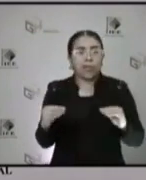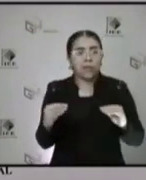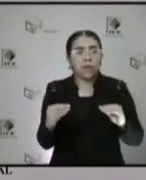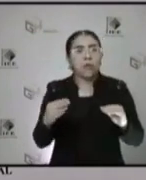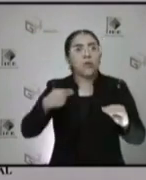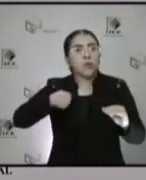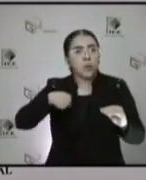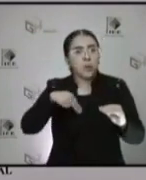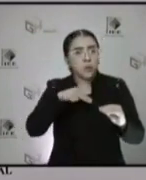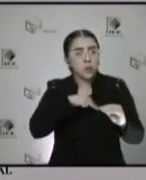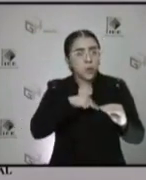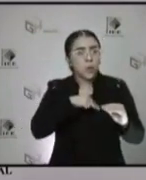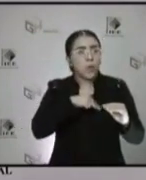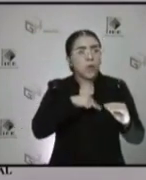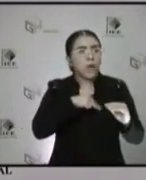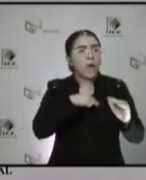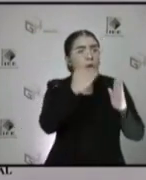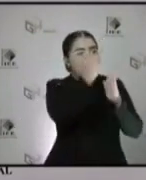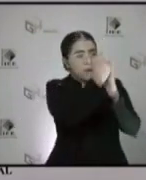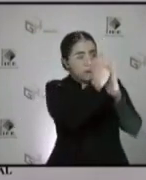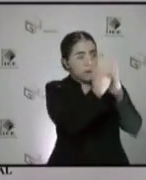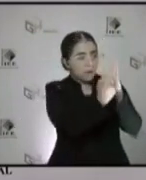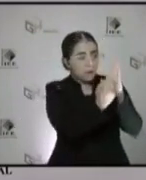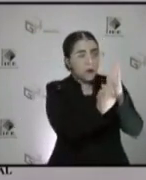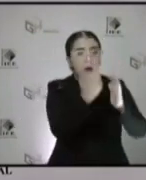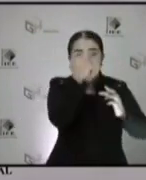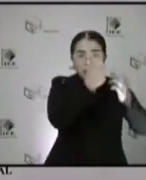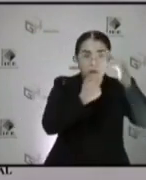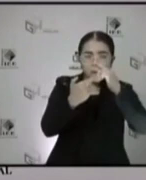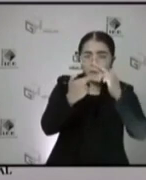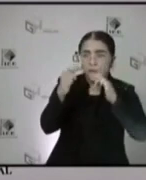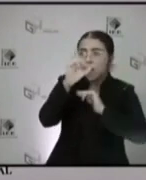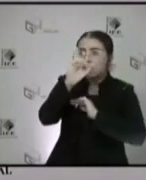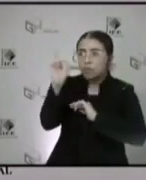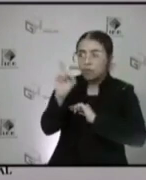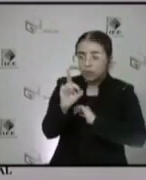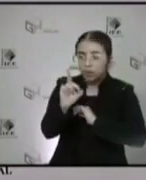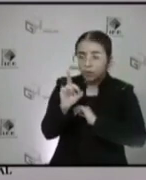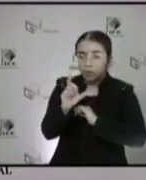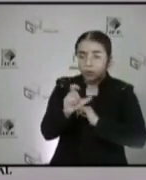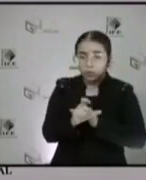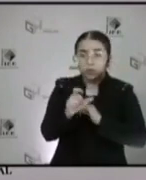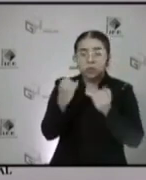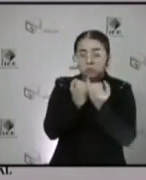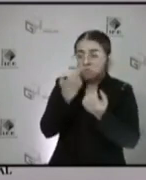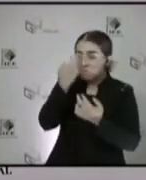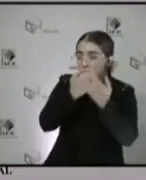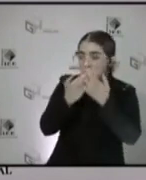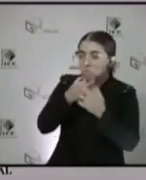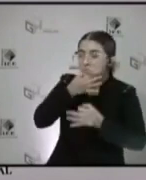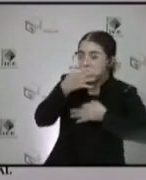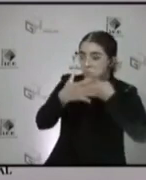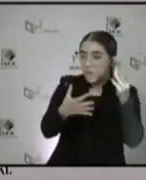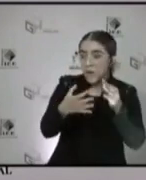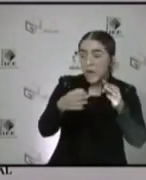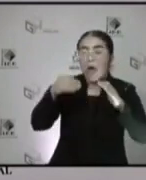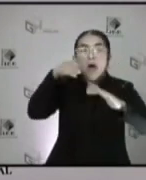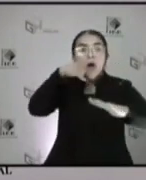del personal basado en un diagnóstico real y a fondo en todo el sistema estatal de